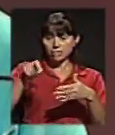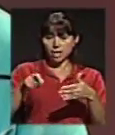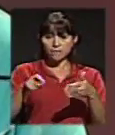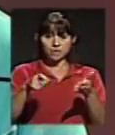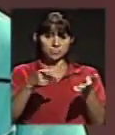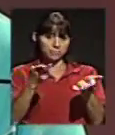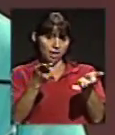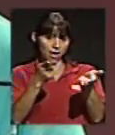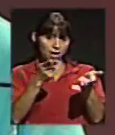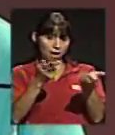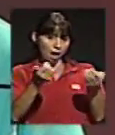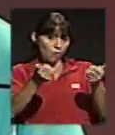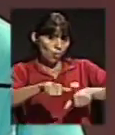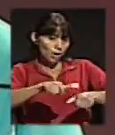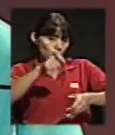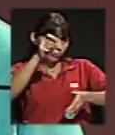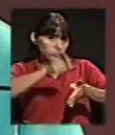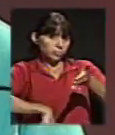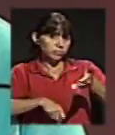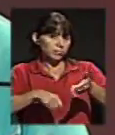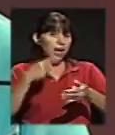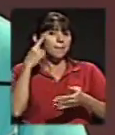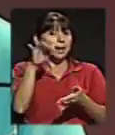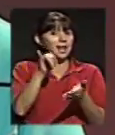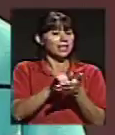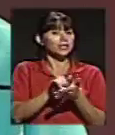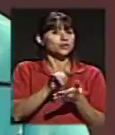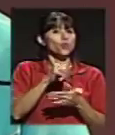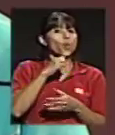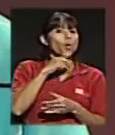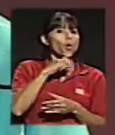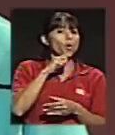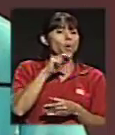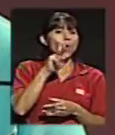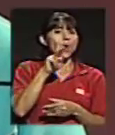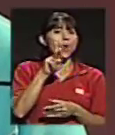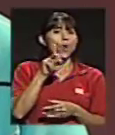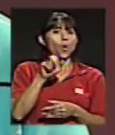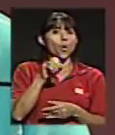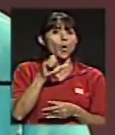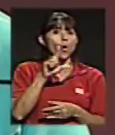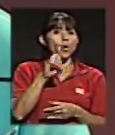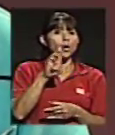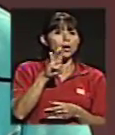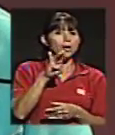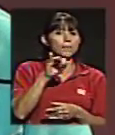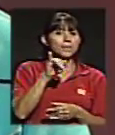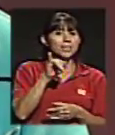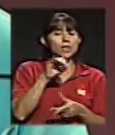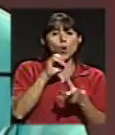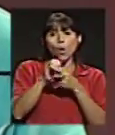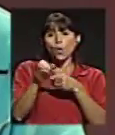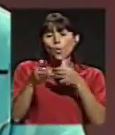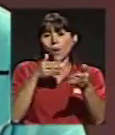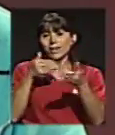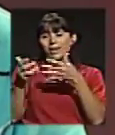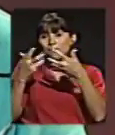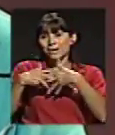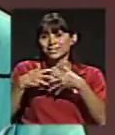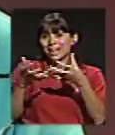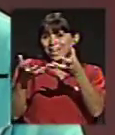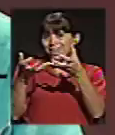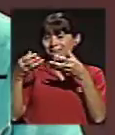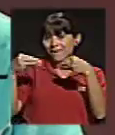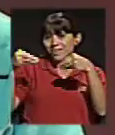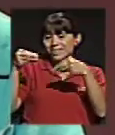eso, Colby o cualquier empresa en un país que quiera vender productos dentro de un almacén, el INSE